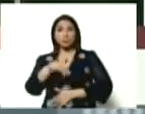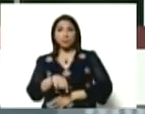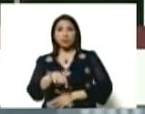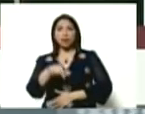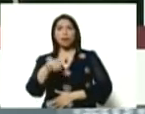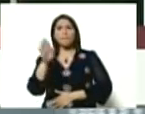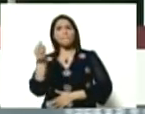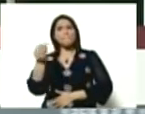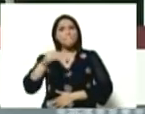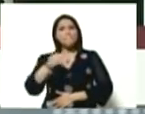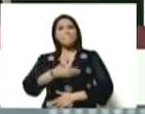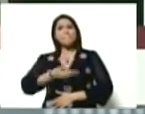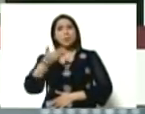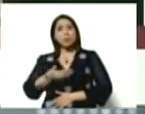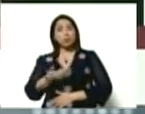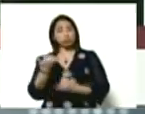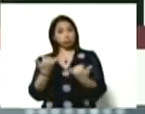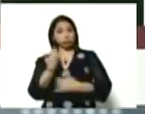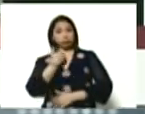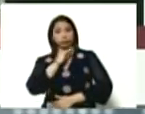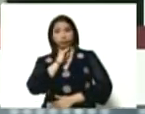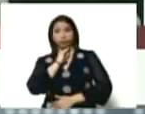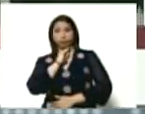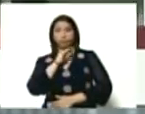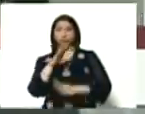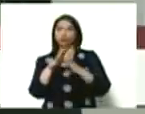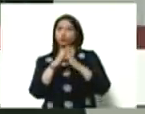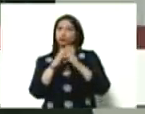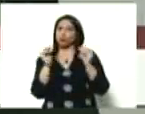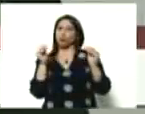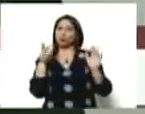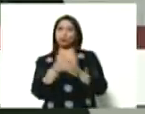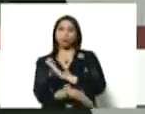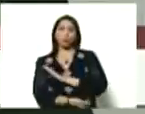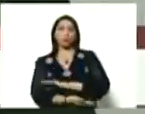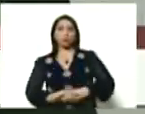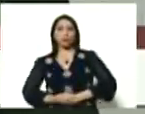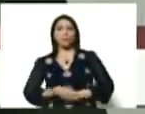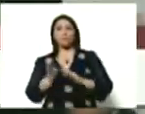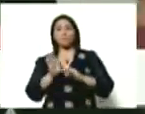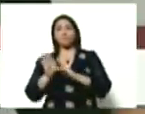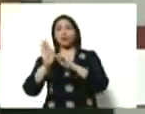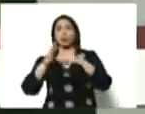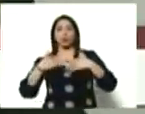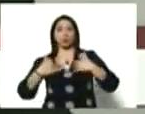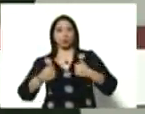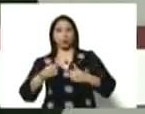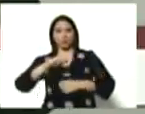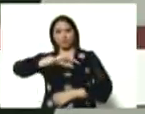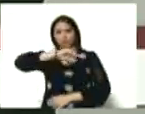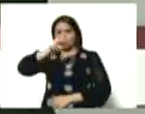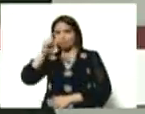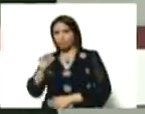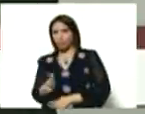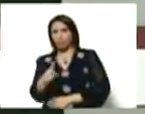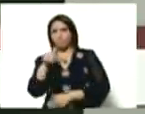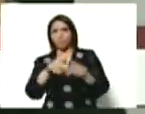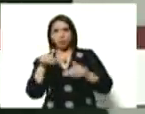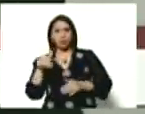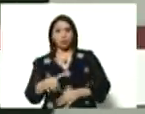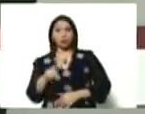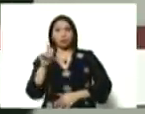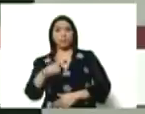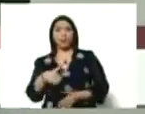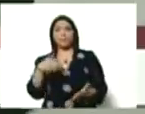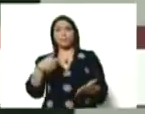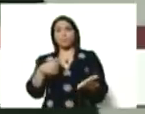más importante, en momento de pandemia, todo lo relativo a la bioseguridad. la herradura, bueno, tiene su portacédula, no hay